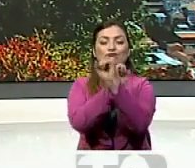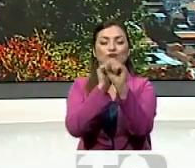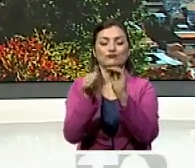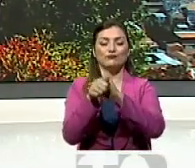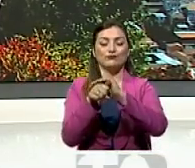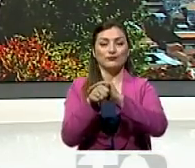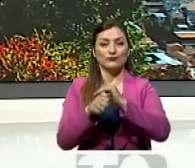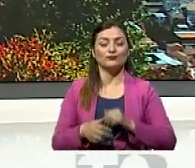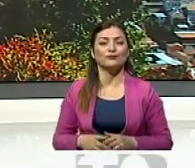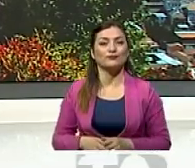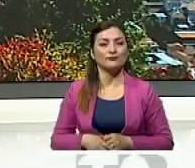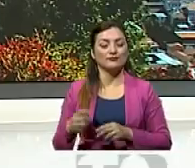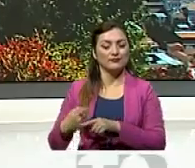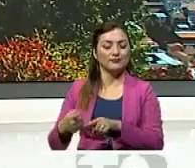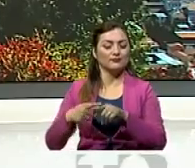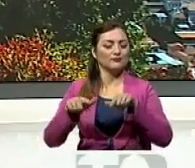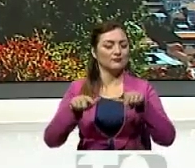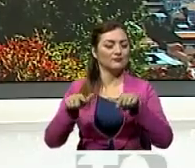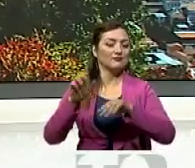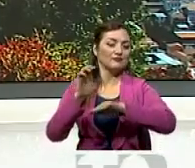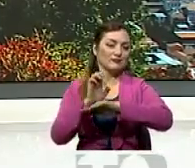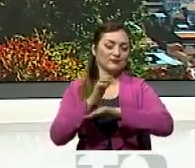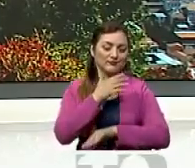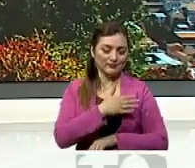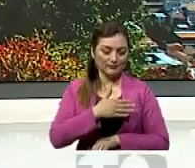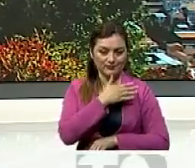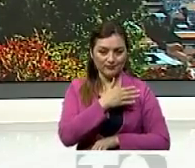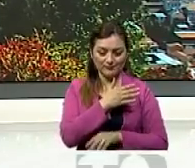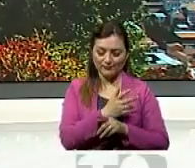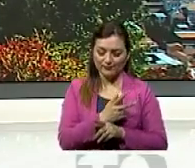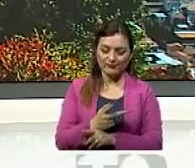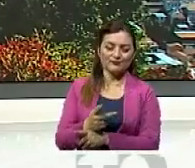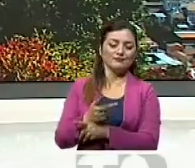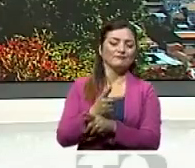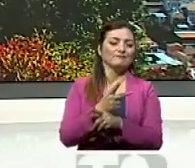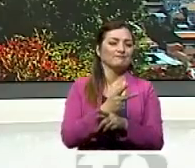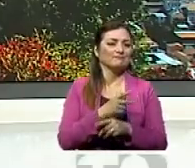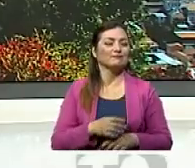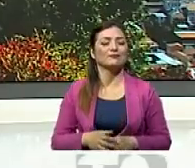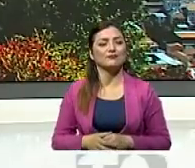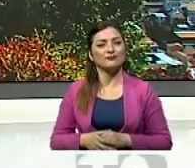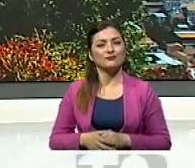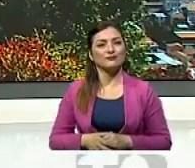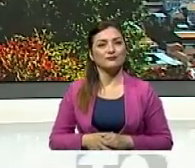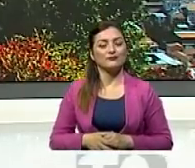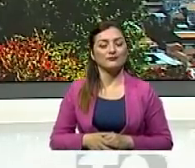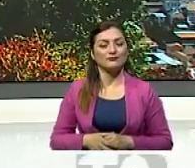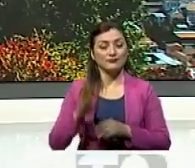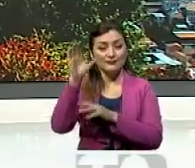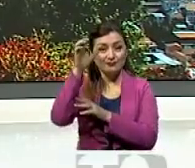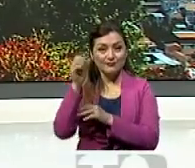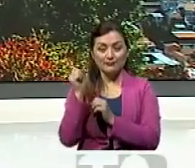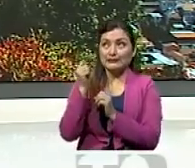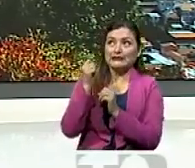esta jornada, en diferentes puntos del país. Por favor, a tomar las debidas precauciones, ya lo decía, para que el clima no lo